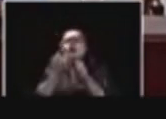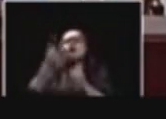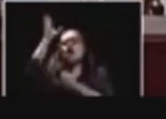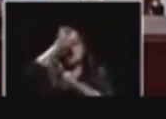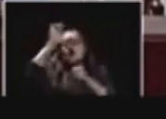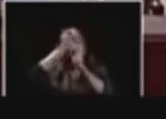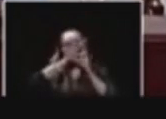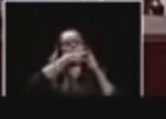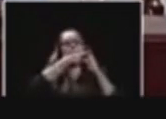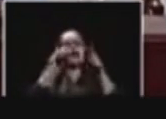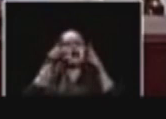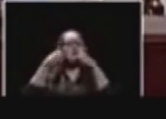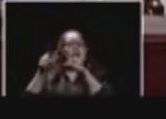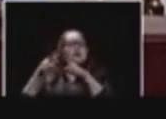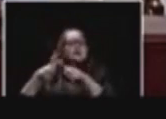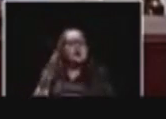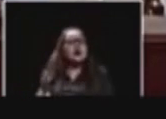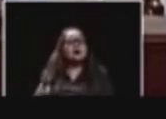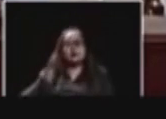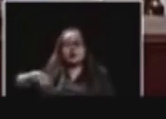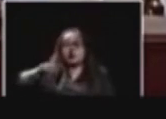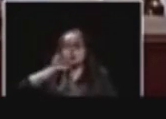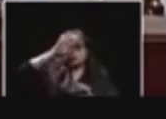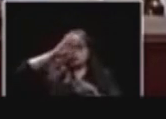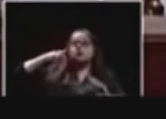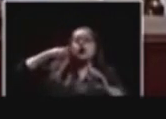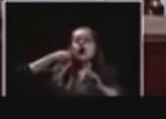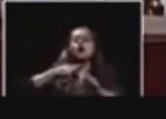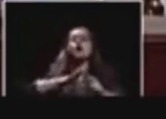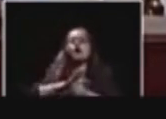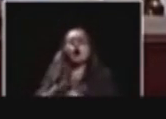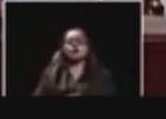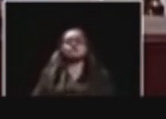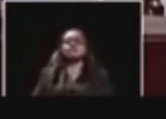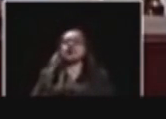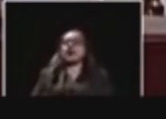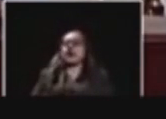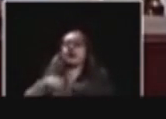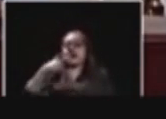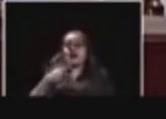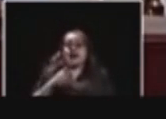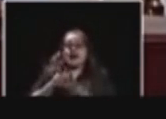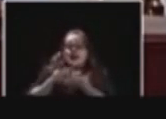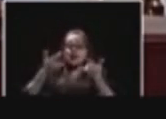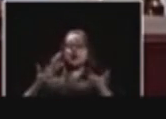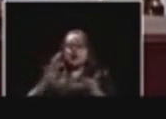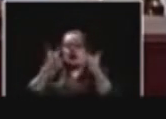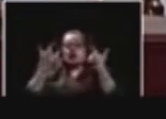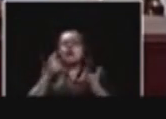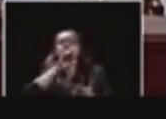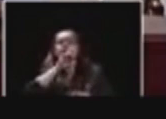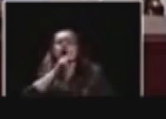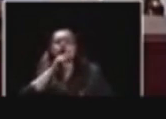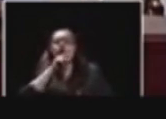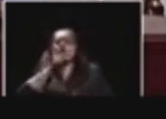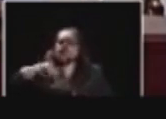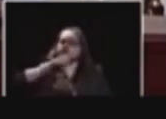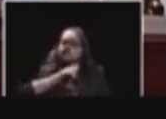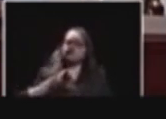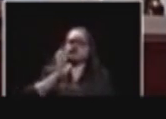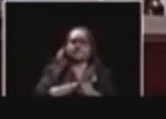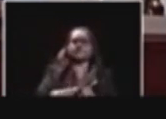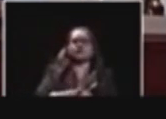pluricultural. Nuestro objetivo es, rescatando lo mejor de nuestra historia y analizando